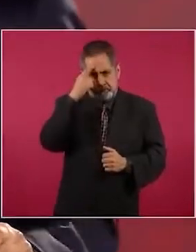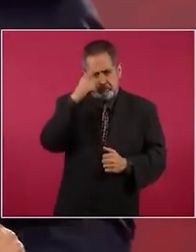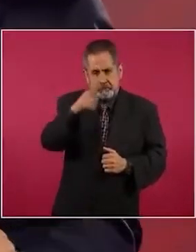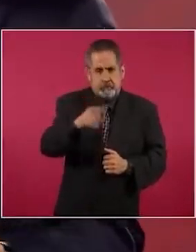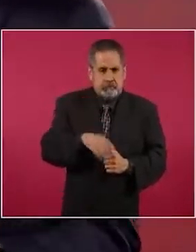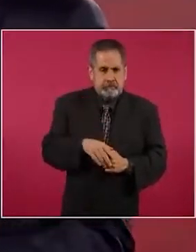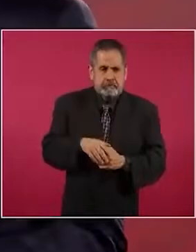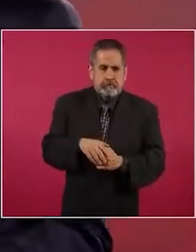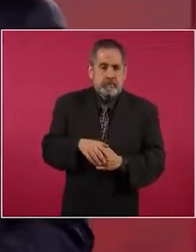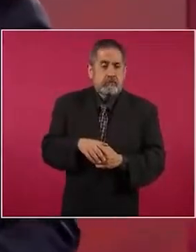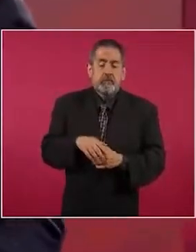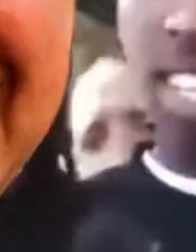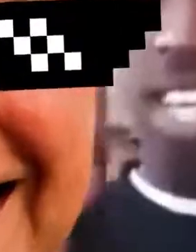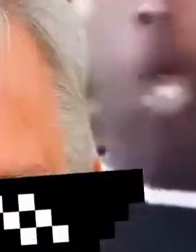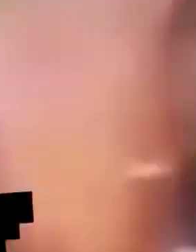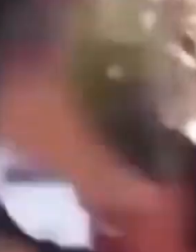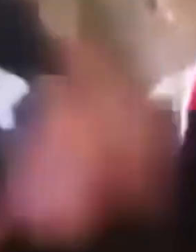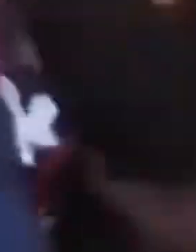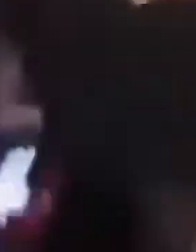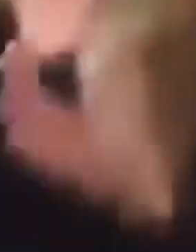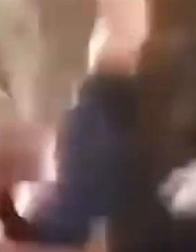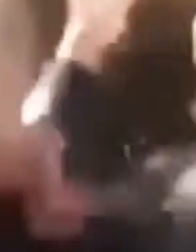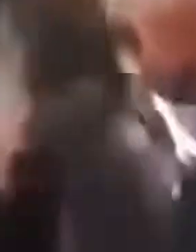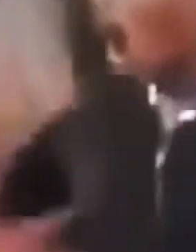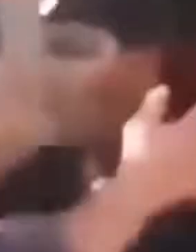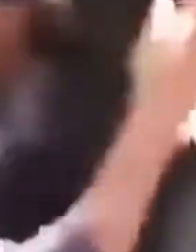por qué saberlo la derecha.